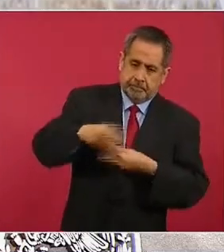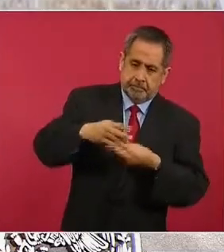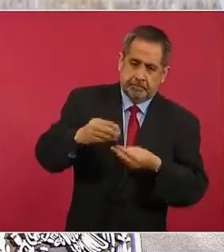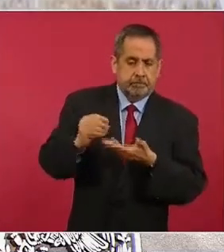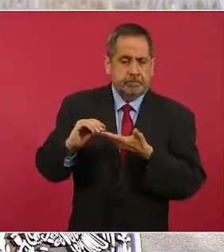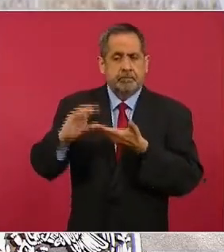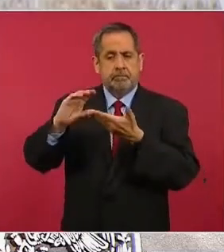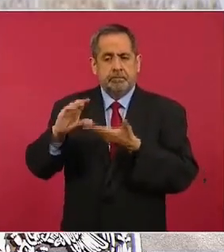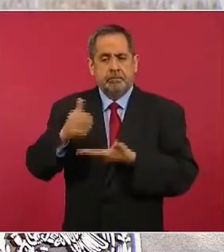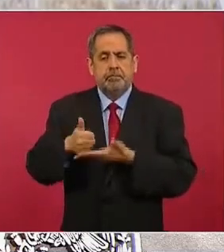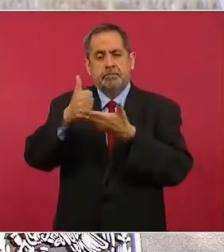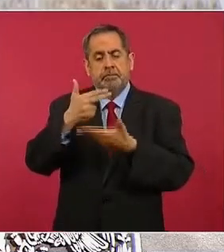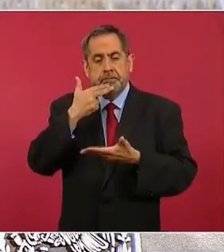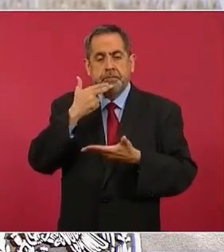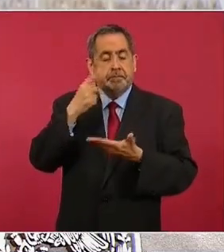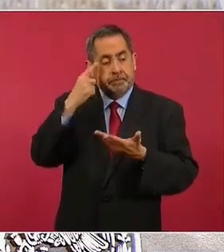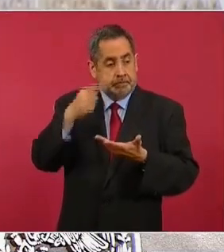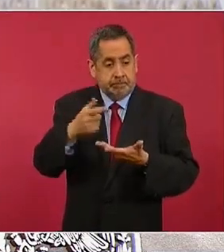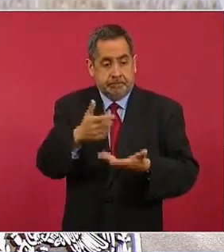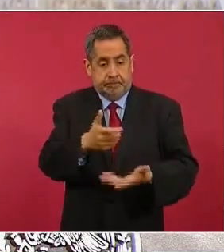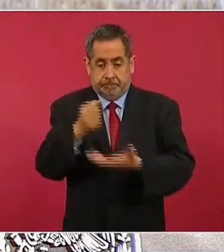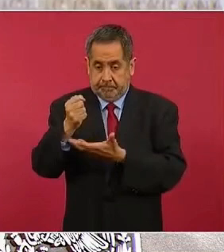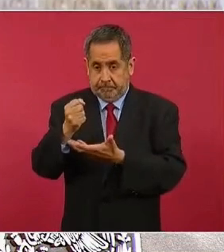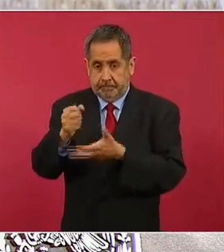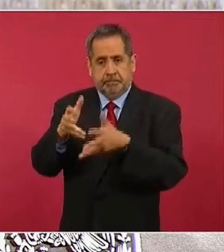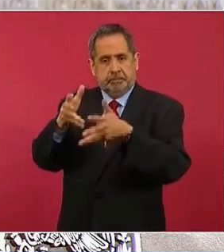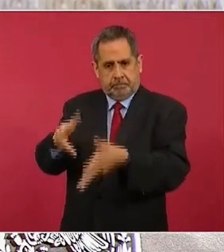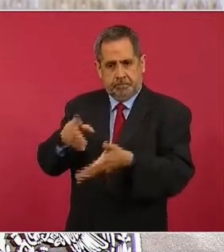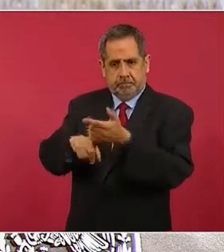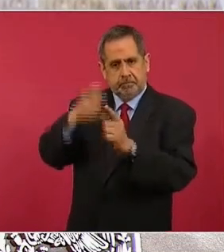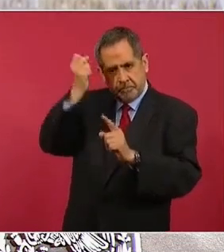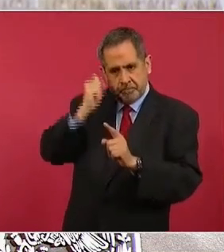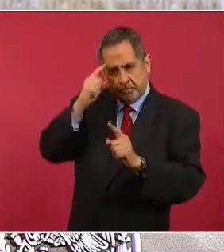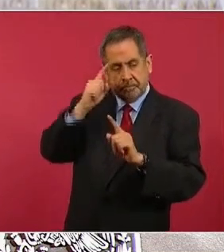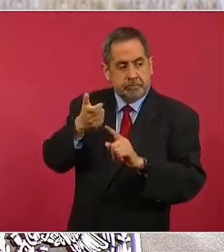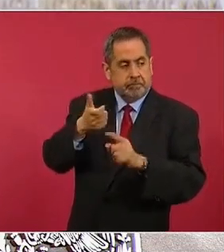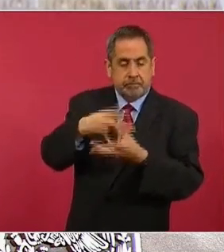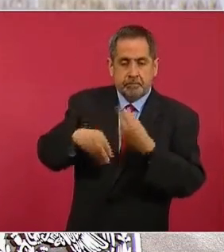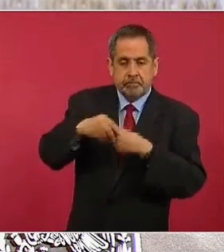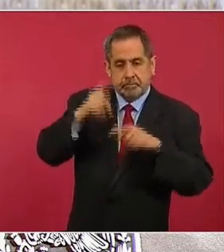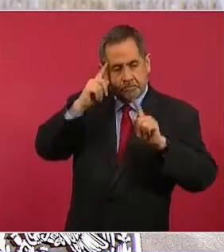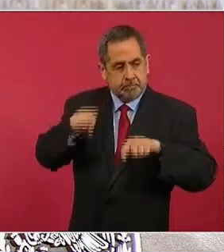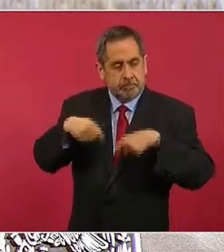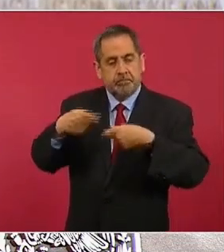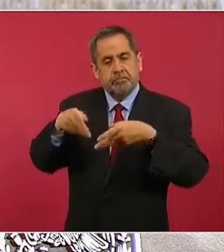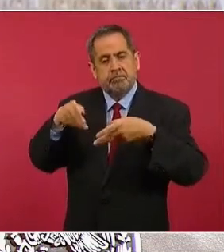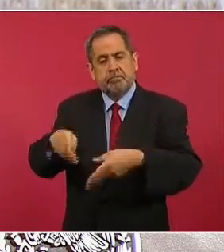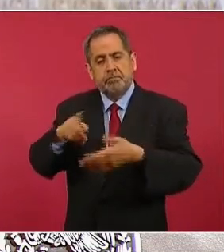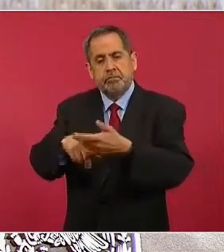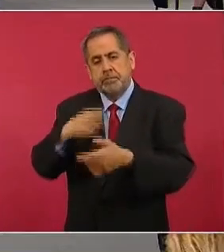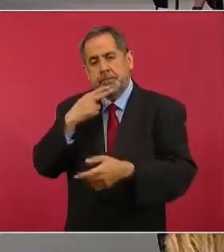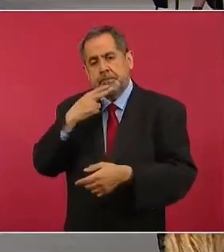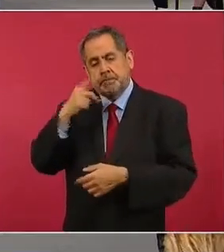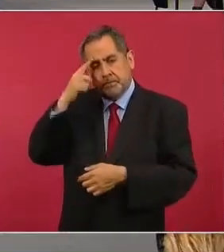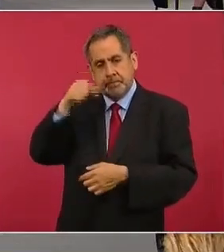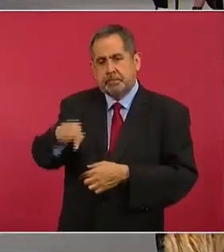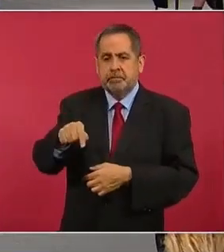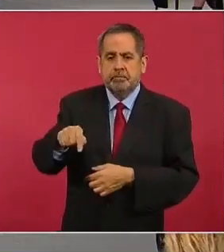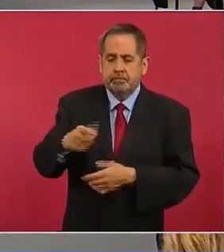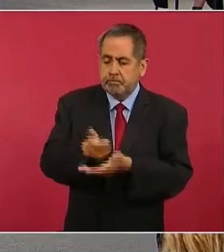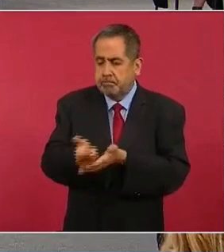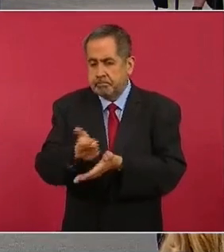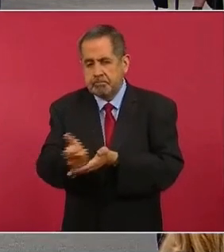porque ese dinero se va a quedar ahí en Sinaloa y va a servir para financiar